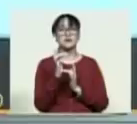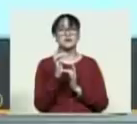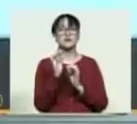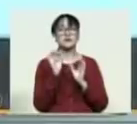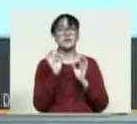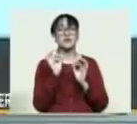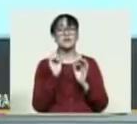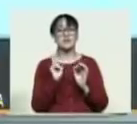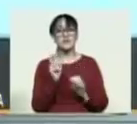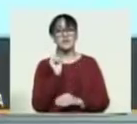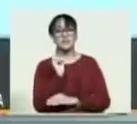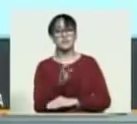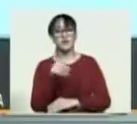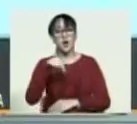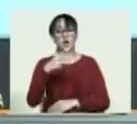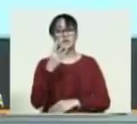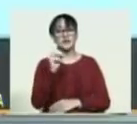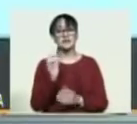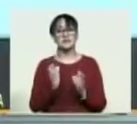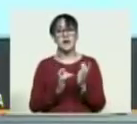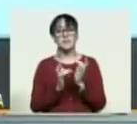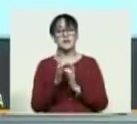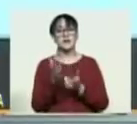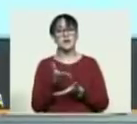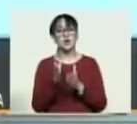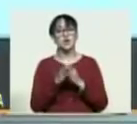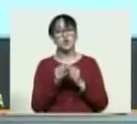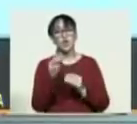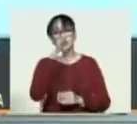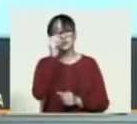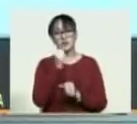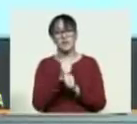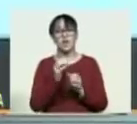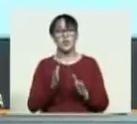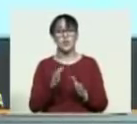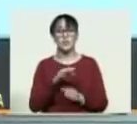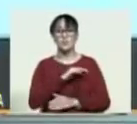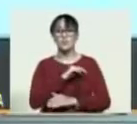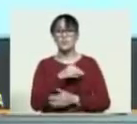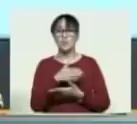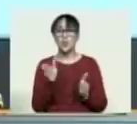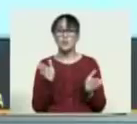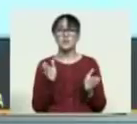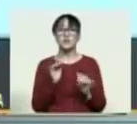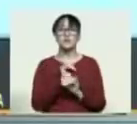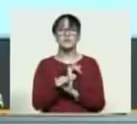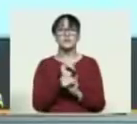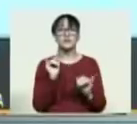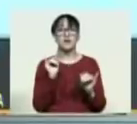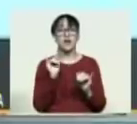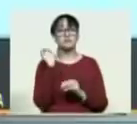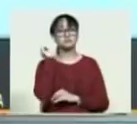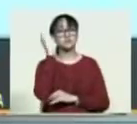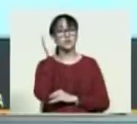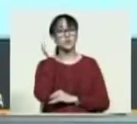ser depositado hoy 30 de abril a todos los trabajadores públicos. Al terminar esta